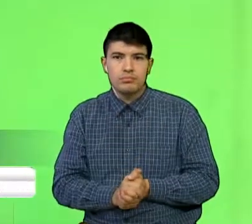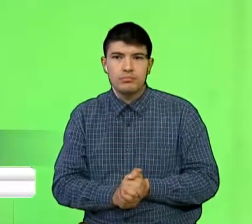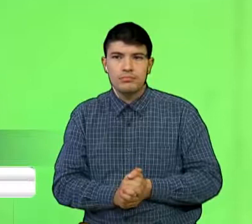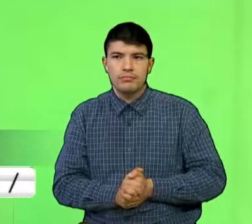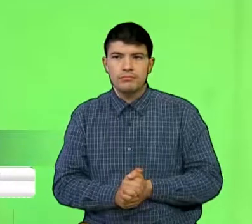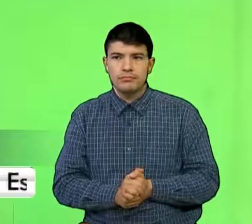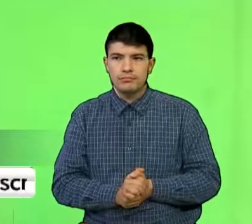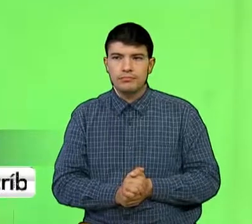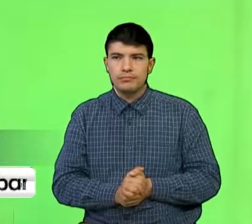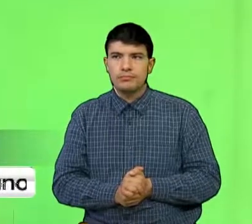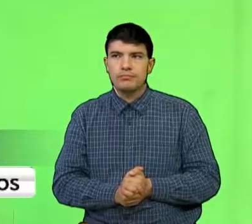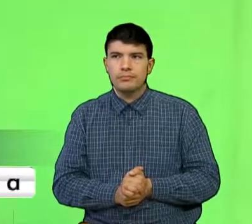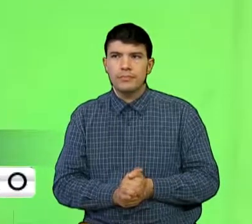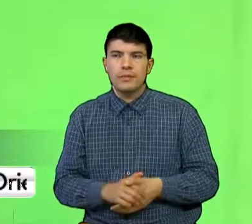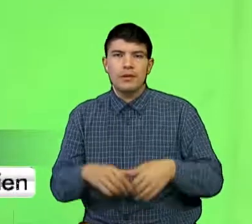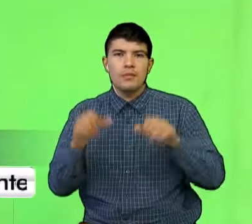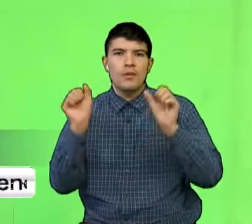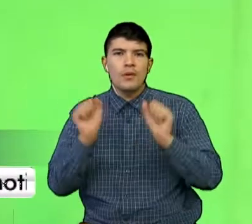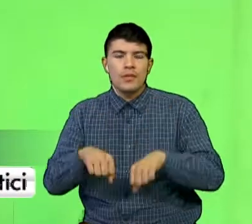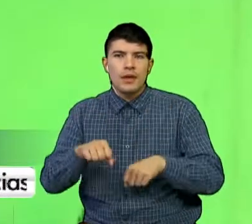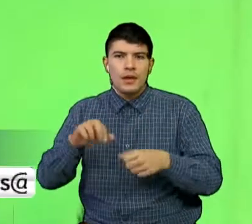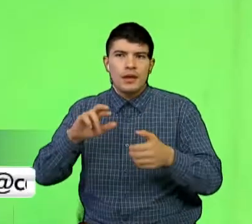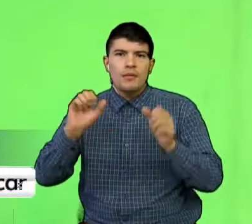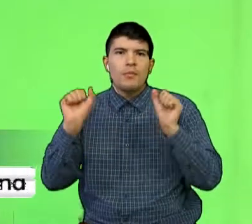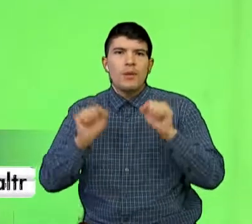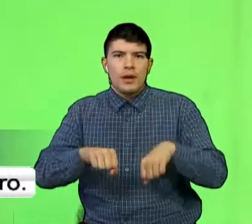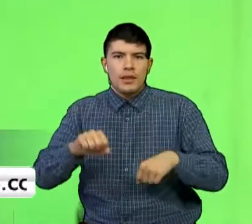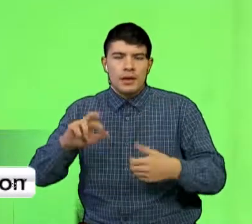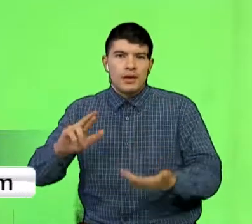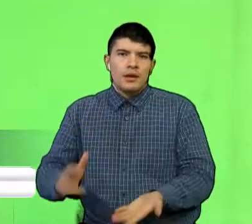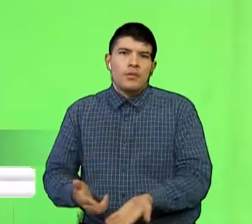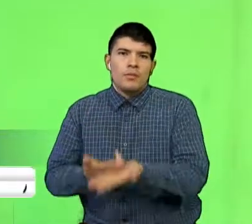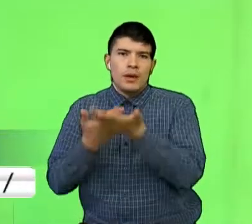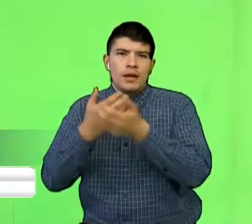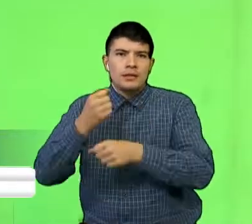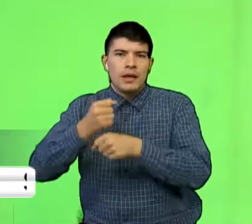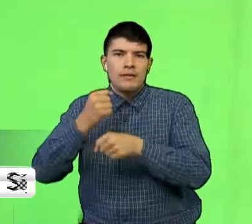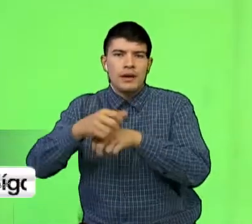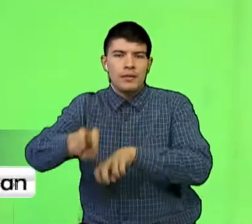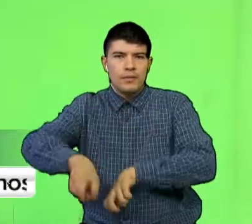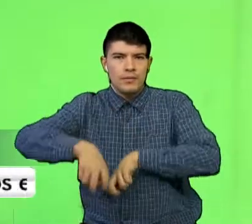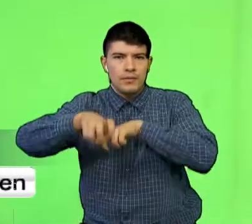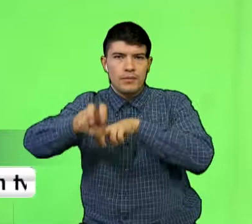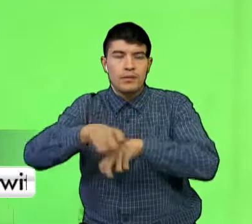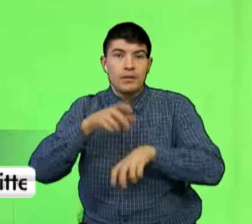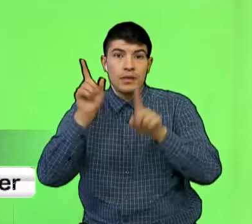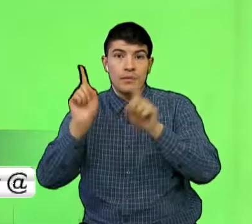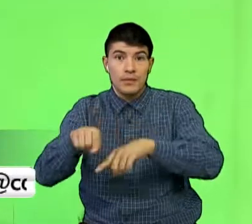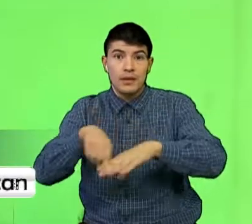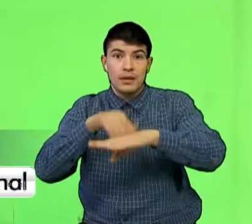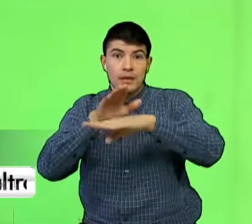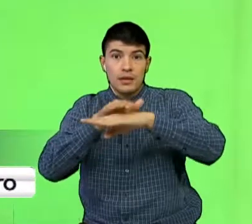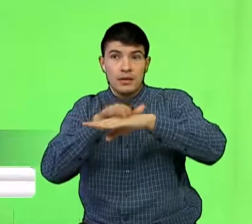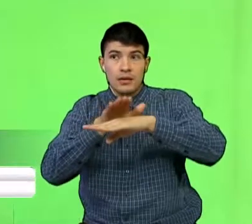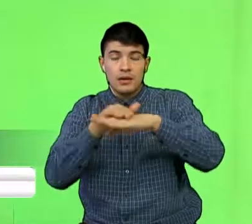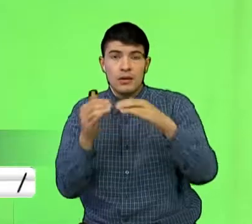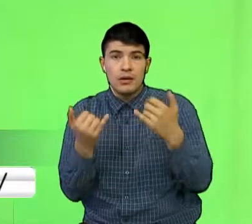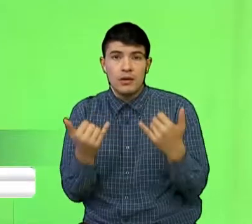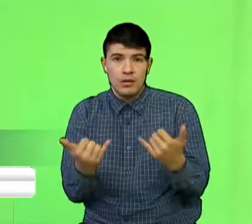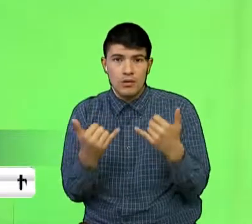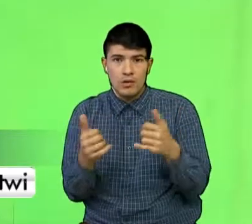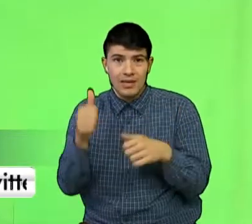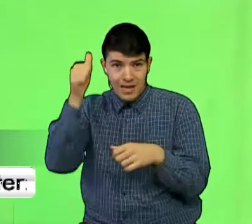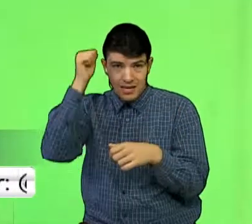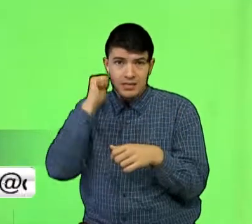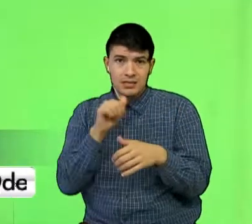y poder recuperar la operación del campo. También quiero informarles que hoy, al igual que